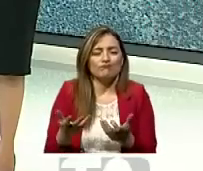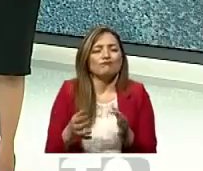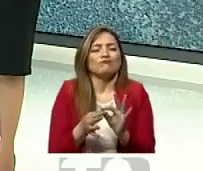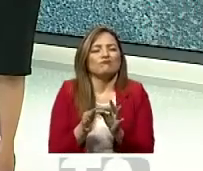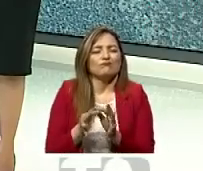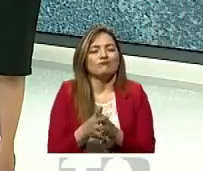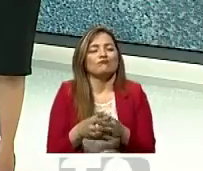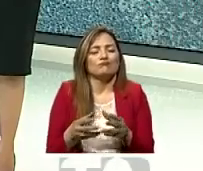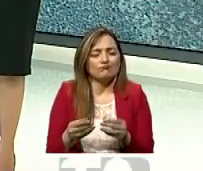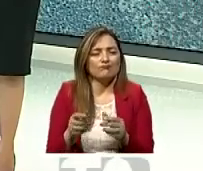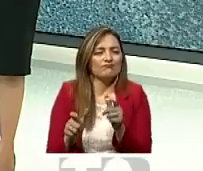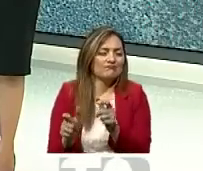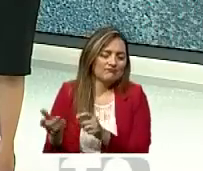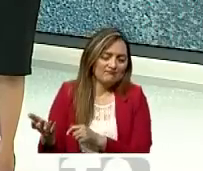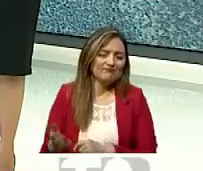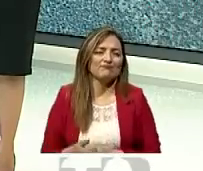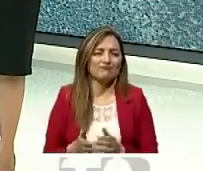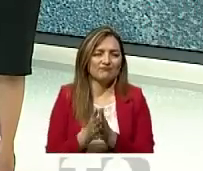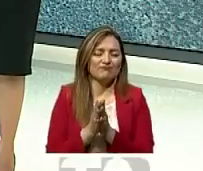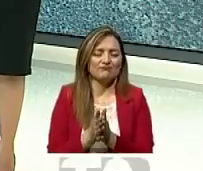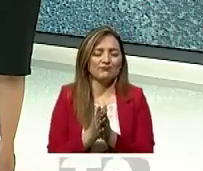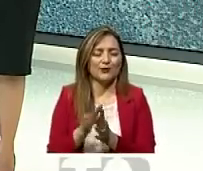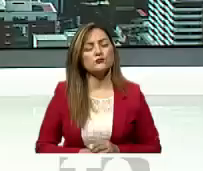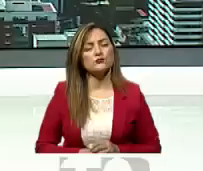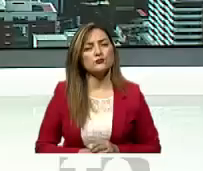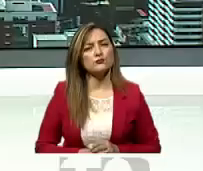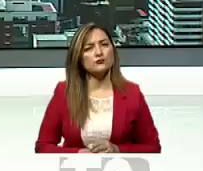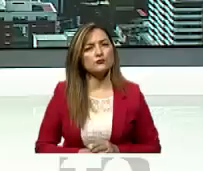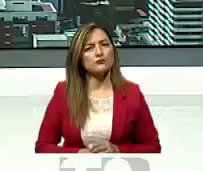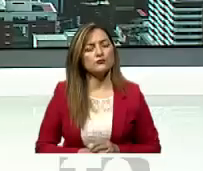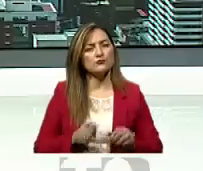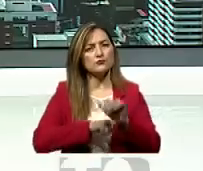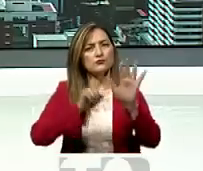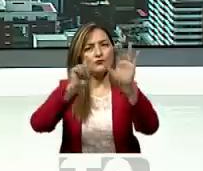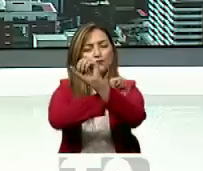esta denuncia de los moradores del sector de la Ofelia en el norte de la capital. Son las